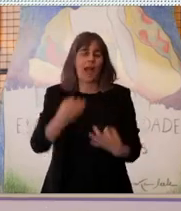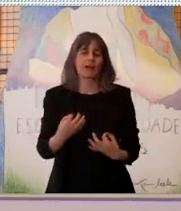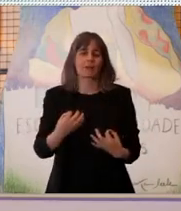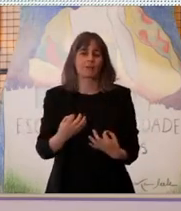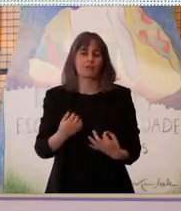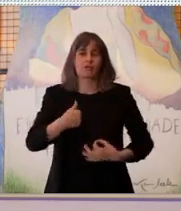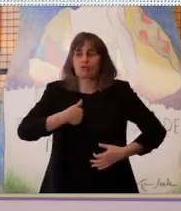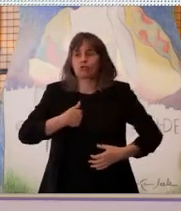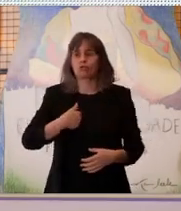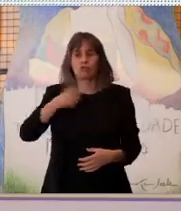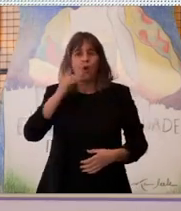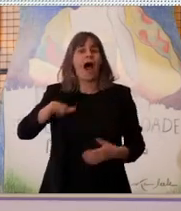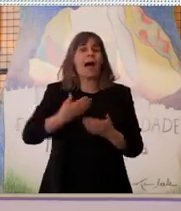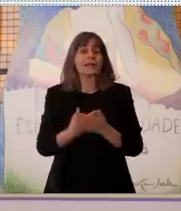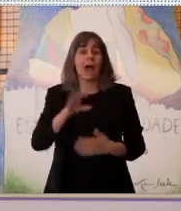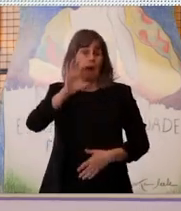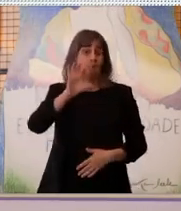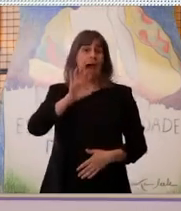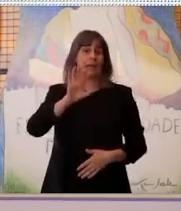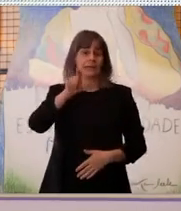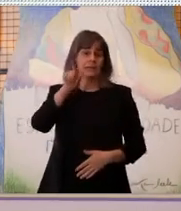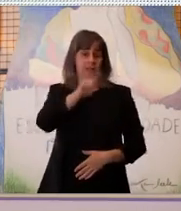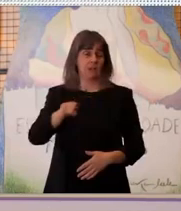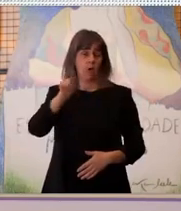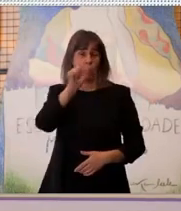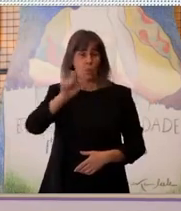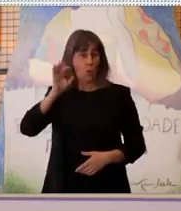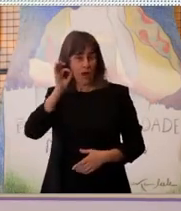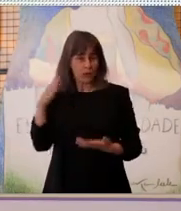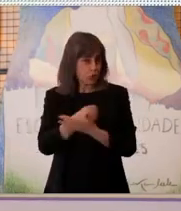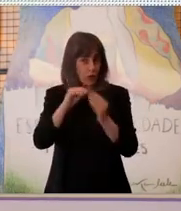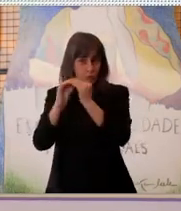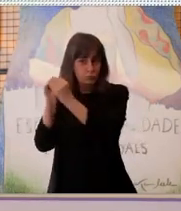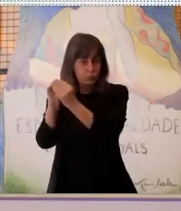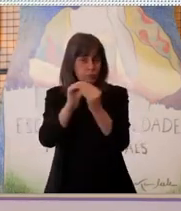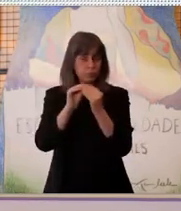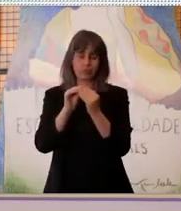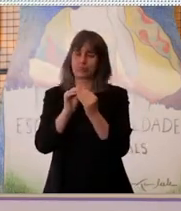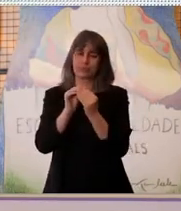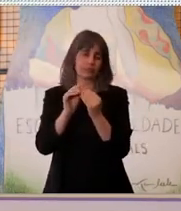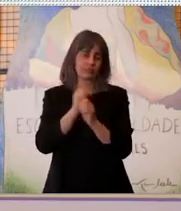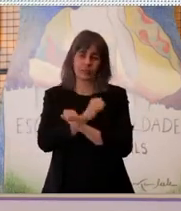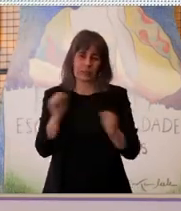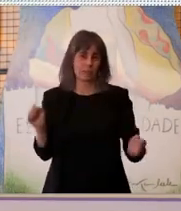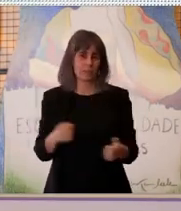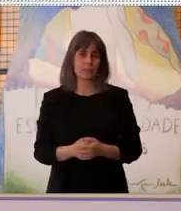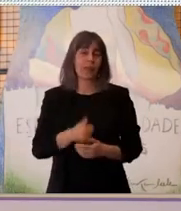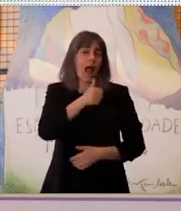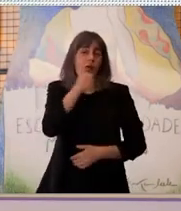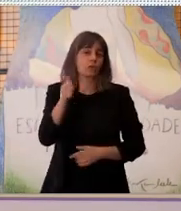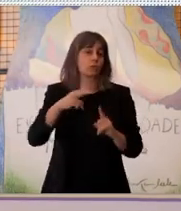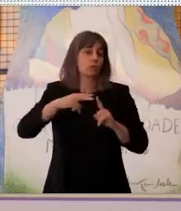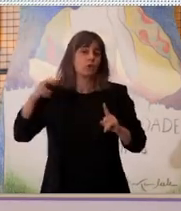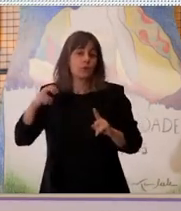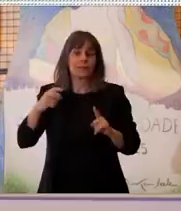los 5.000 no sino en tu propio país realmente he comprendido que muchas mujeres de que tenemos visiones distintas